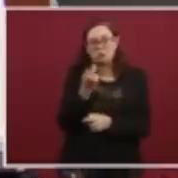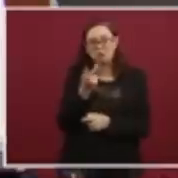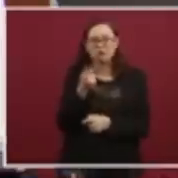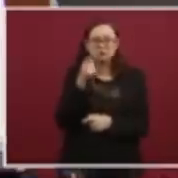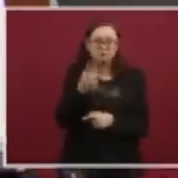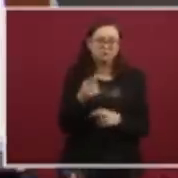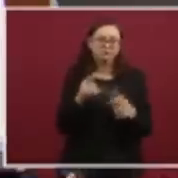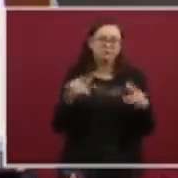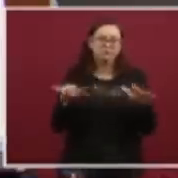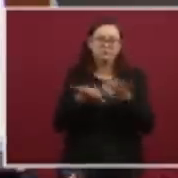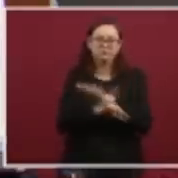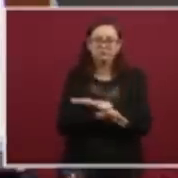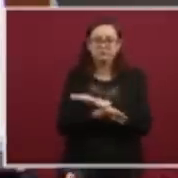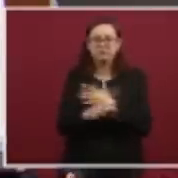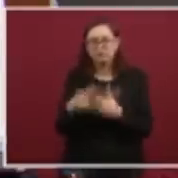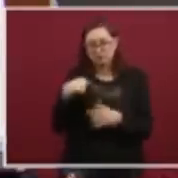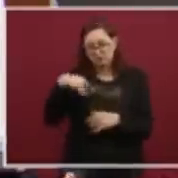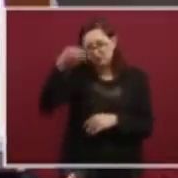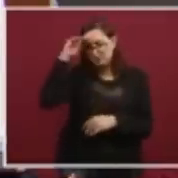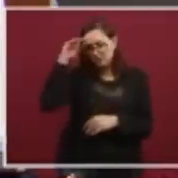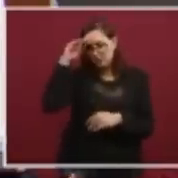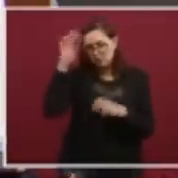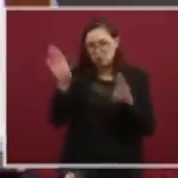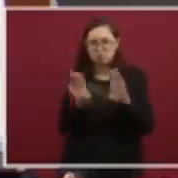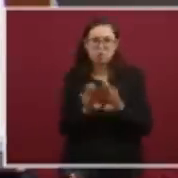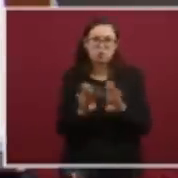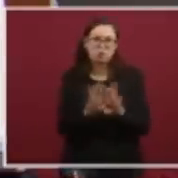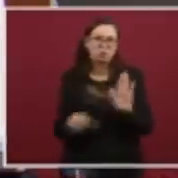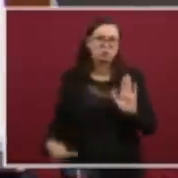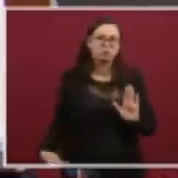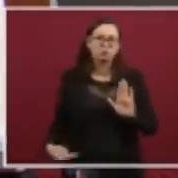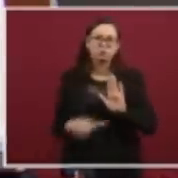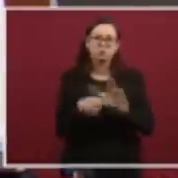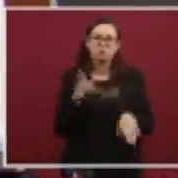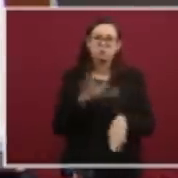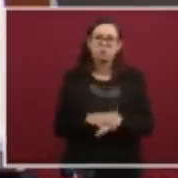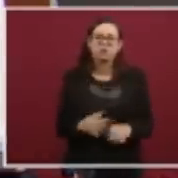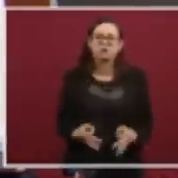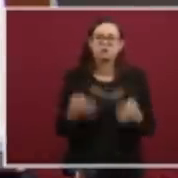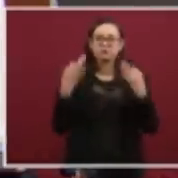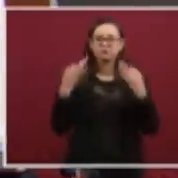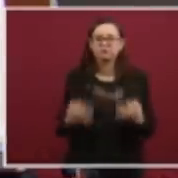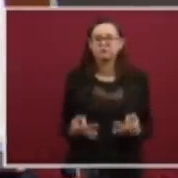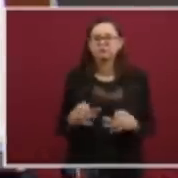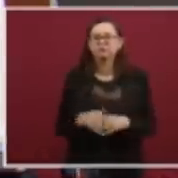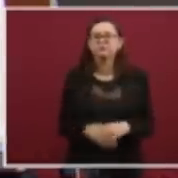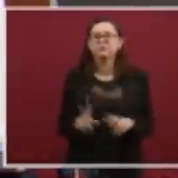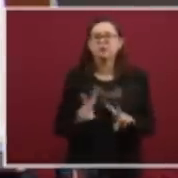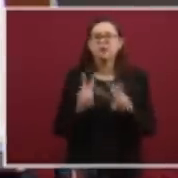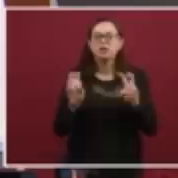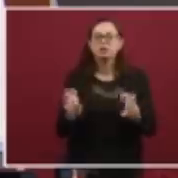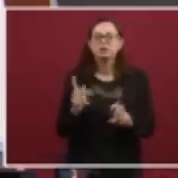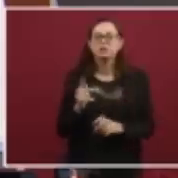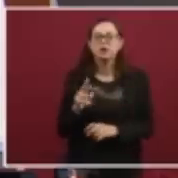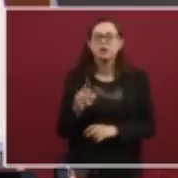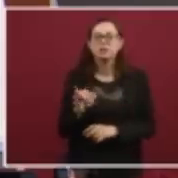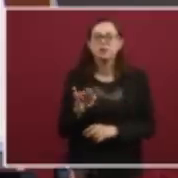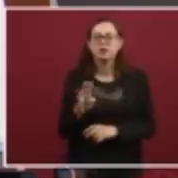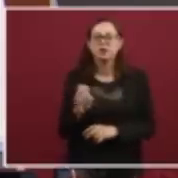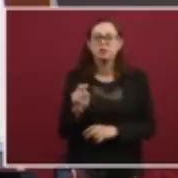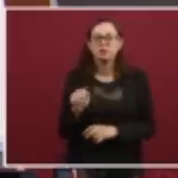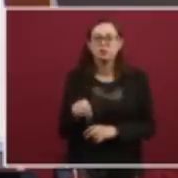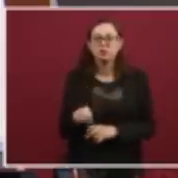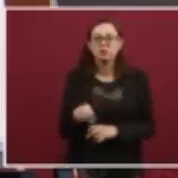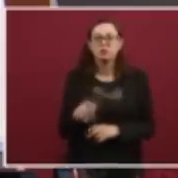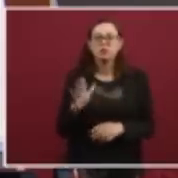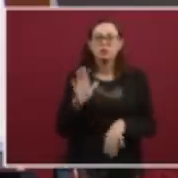y estamos viendo la fórmula para presentarlo con más exactitud. En la gasolina premium, Orsan, con el